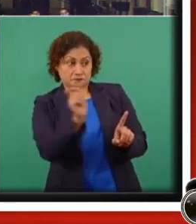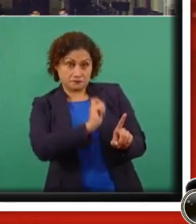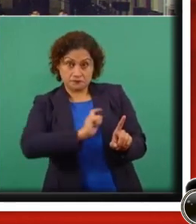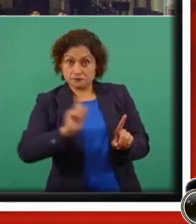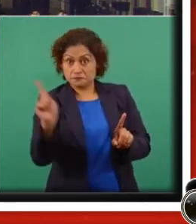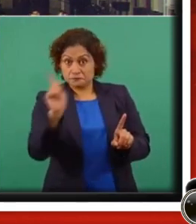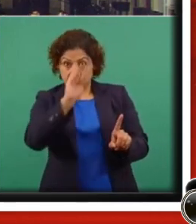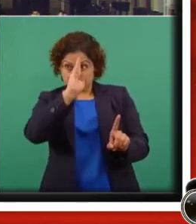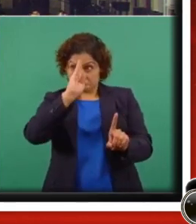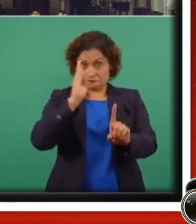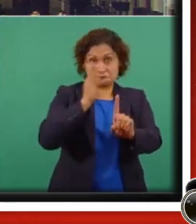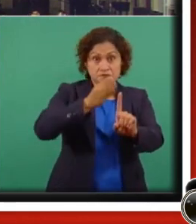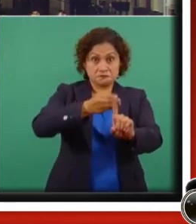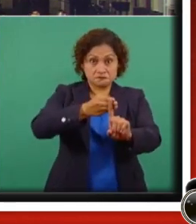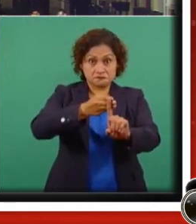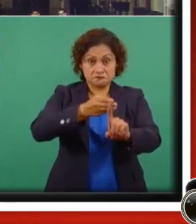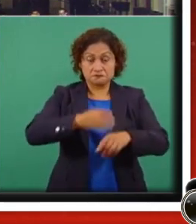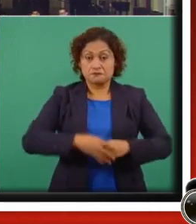la